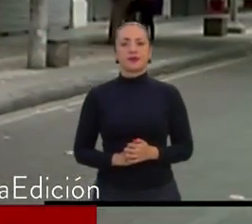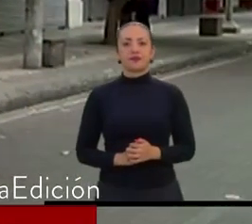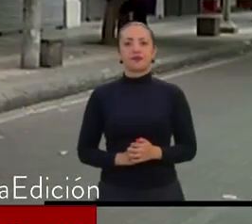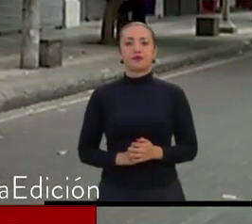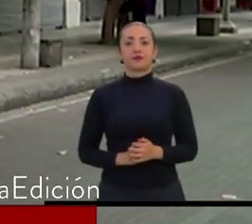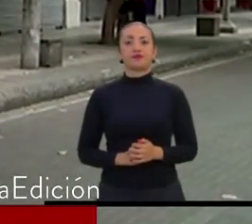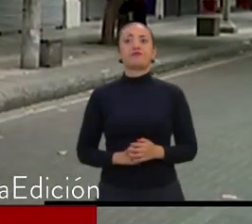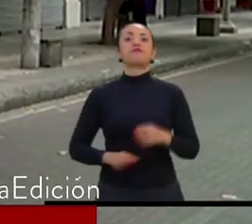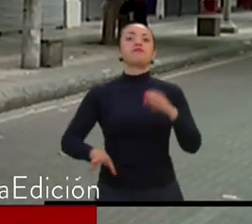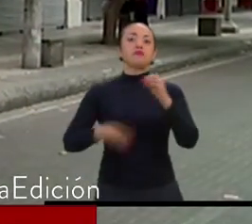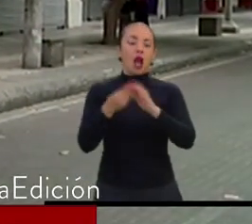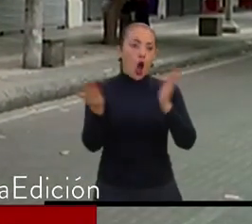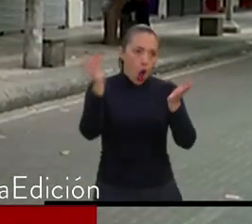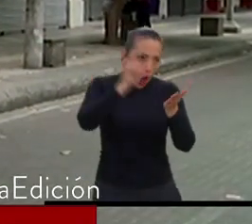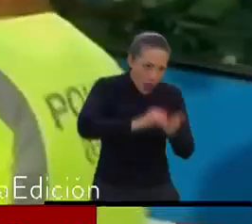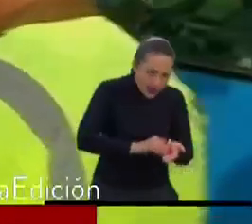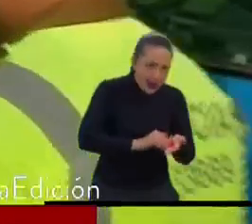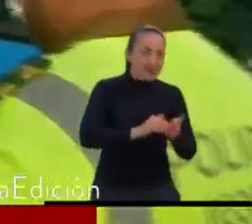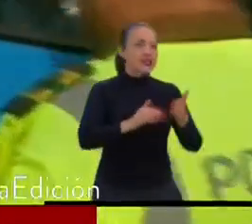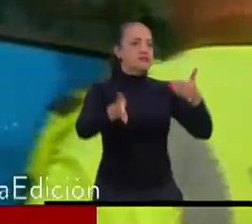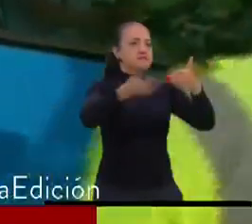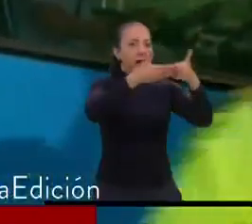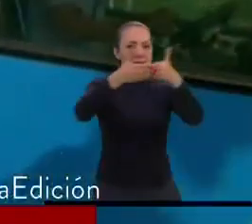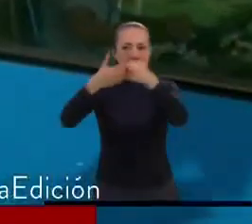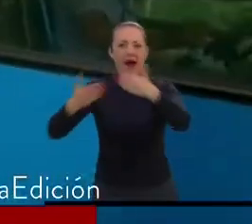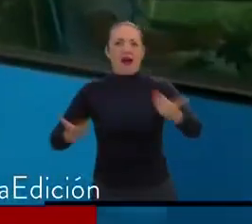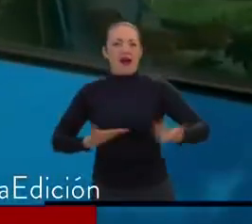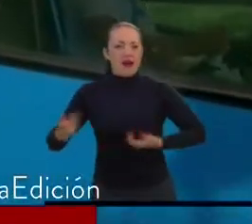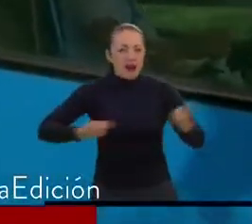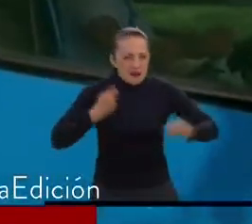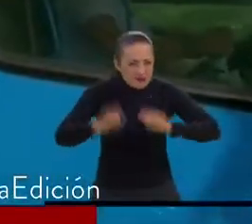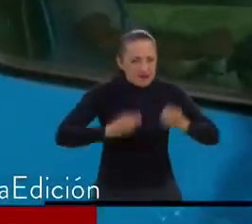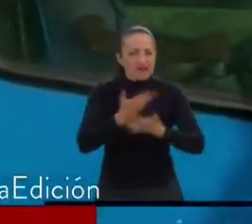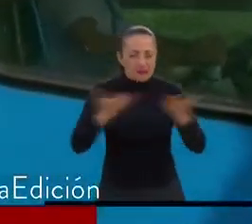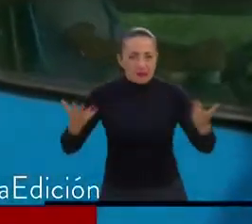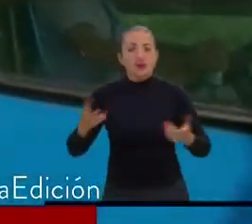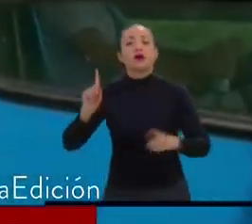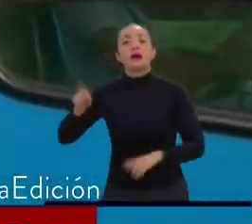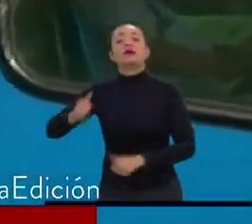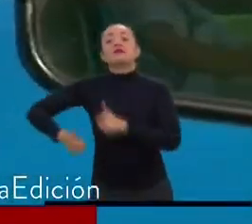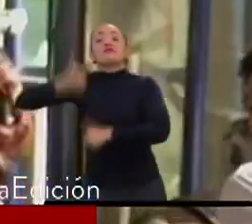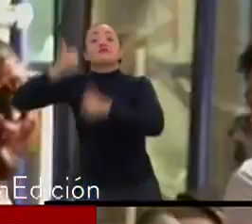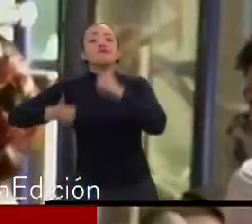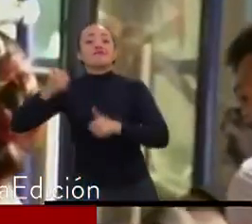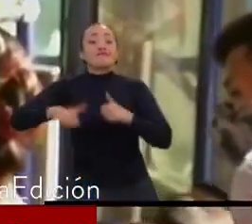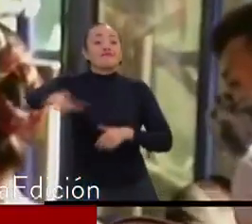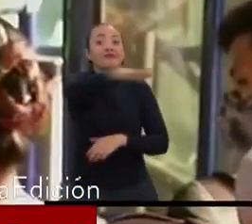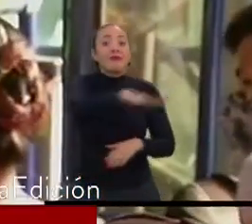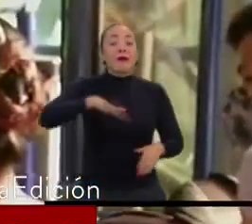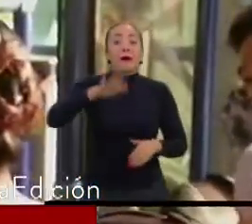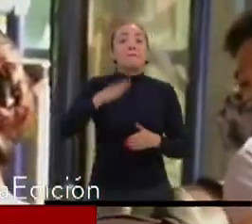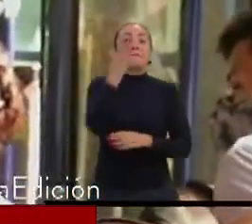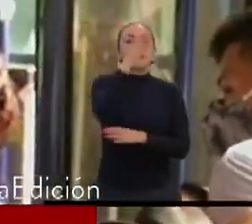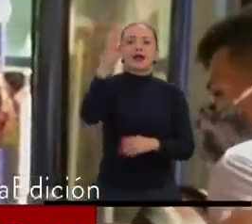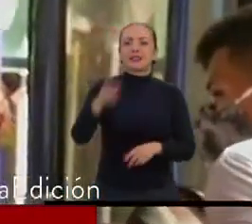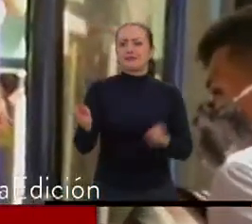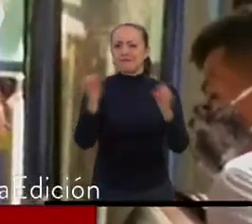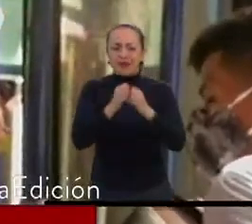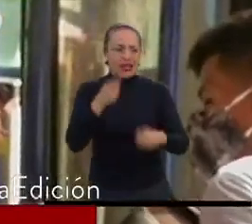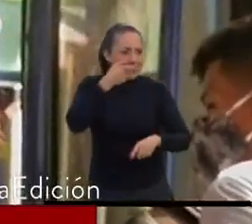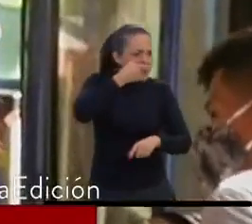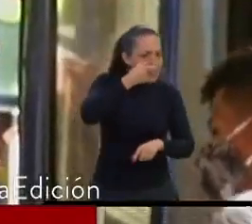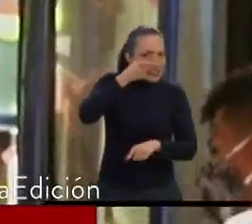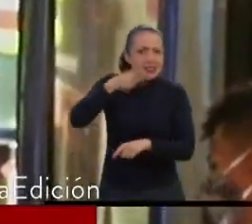Además de cerrar nuevamente el comercio, las autoridades en Barranquilla realizan fuertes controles en el transporte público para evitar